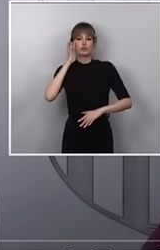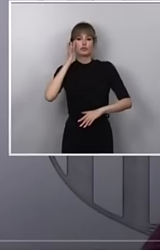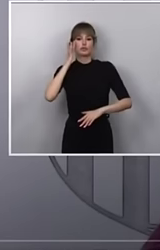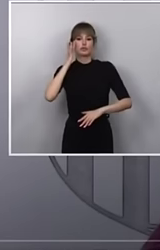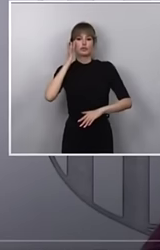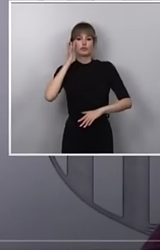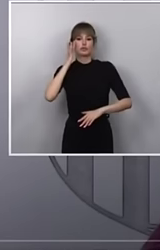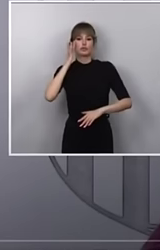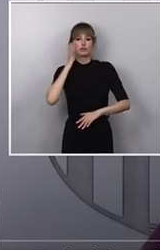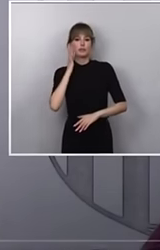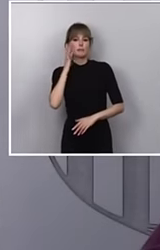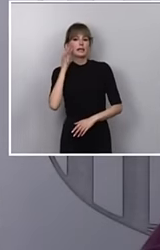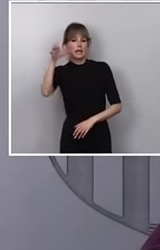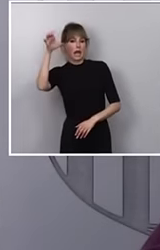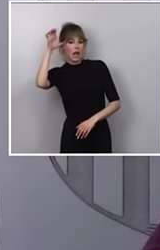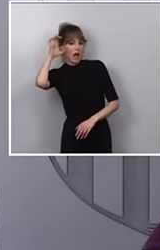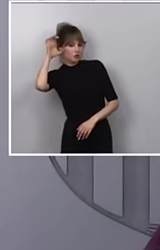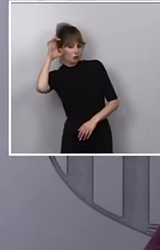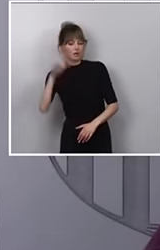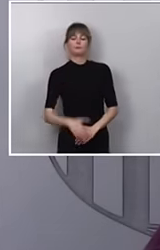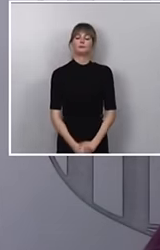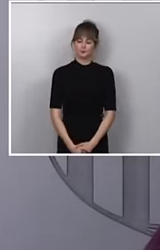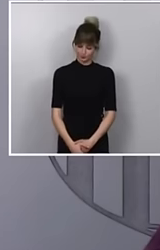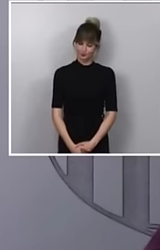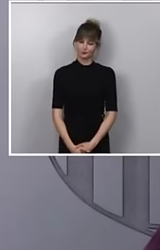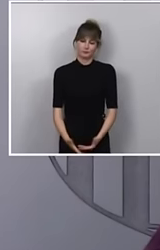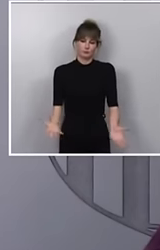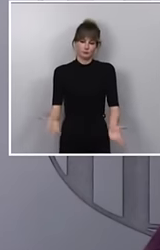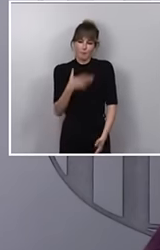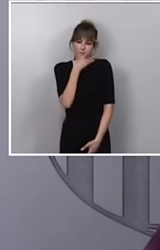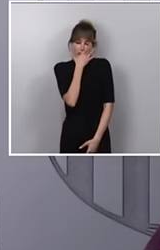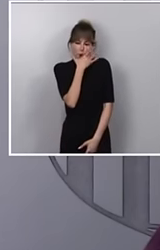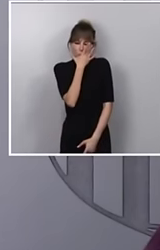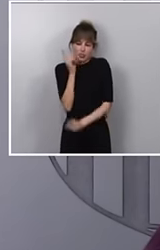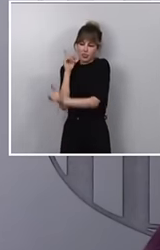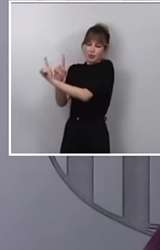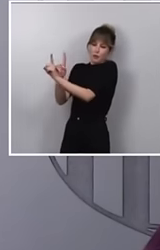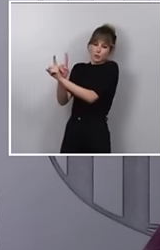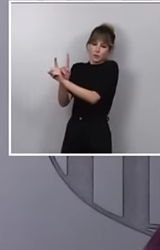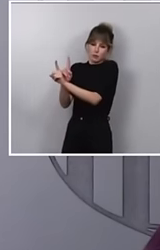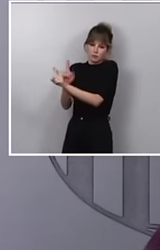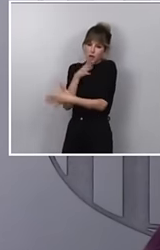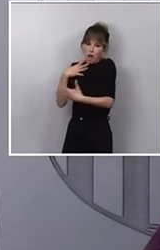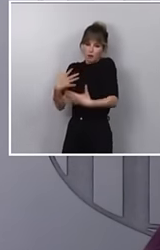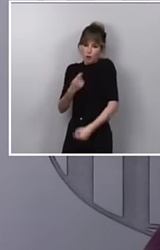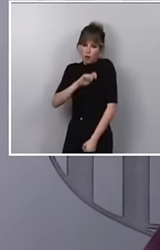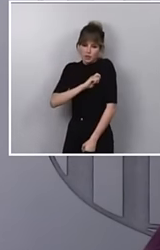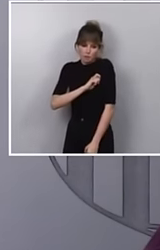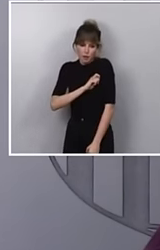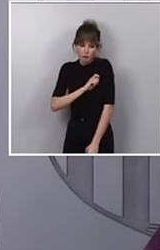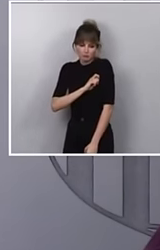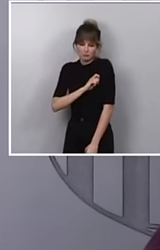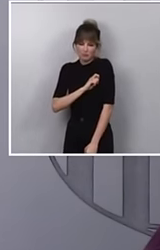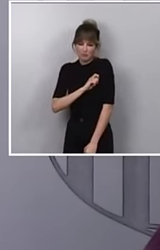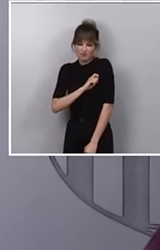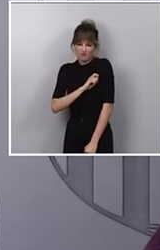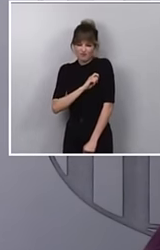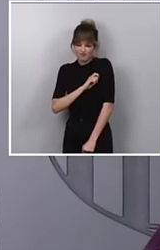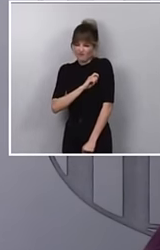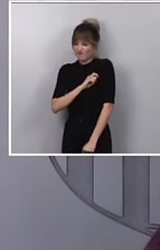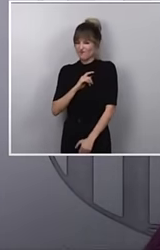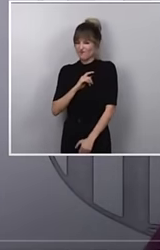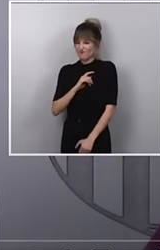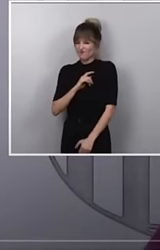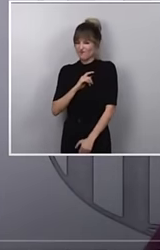escrito. Ojo. Esta es la vergonzosa oposición que tiene hoy nuestro país. Fango y más fango.